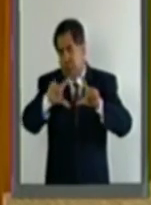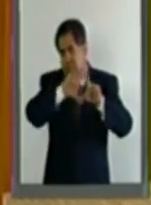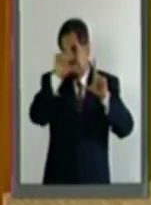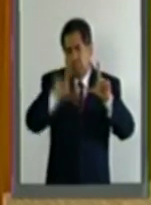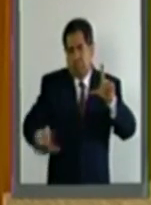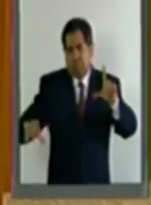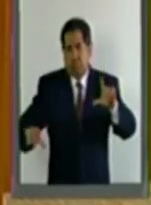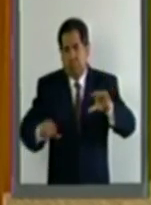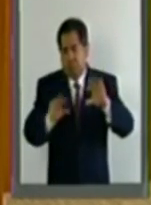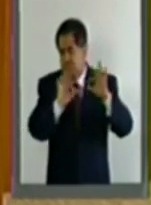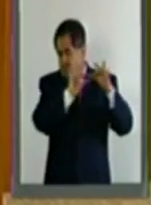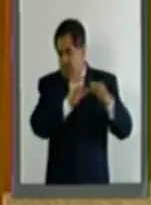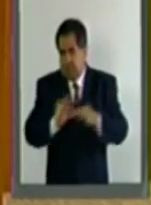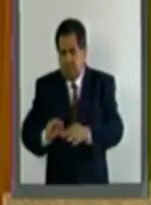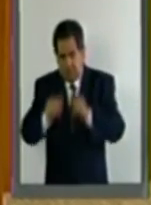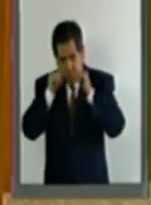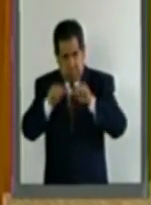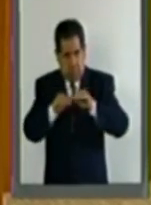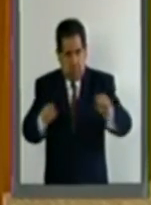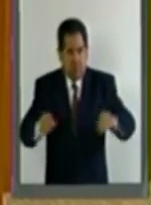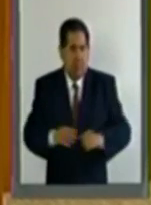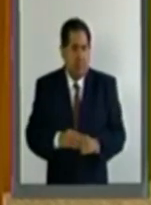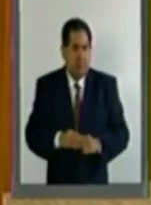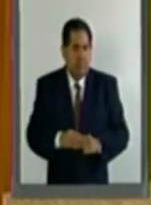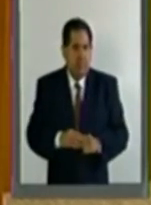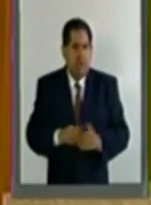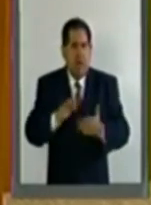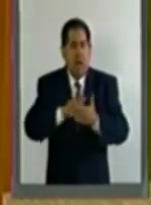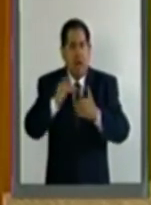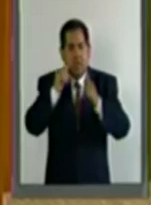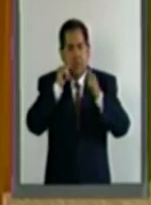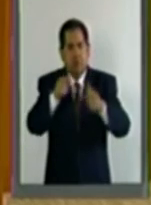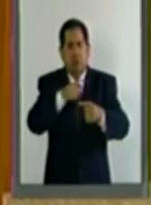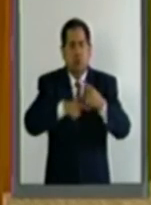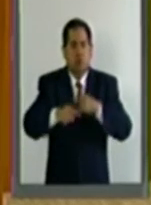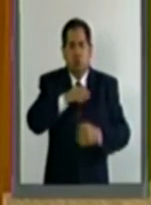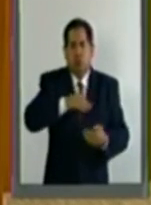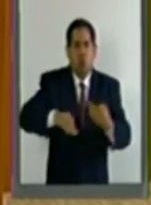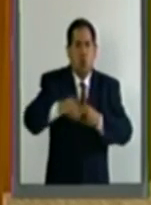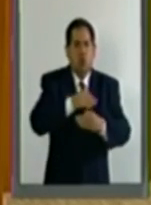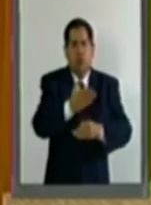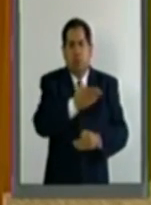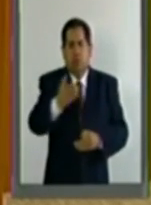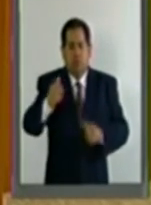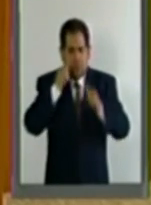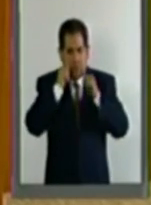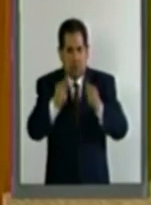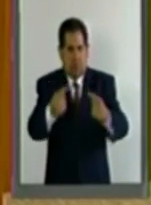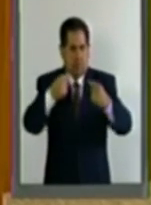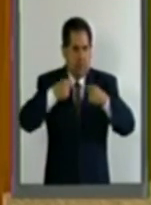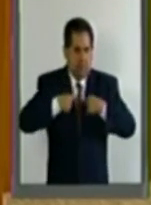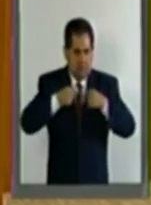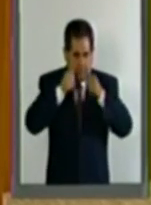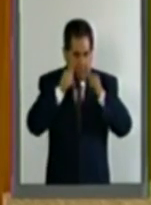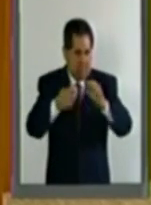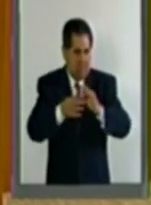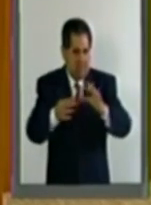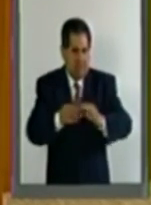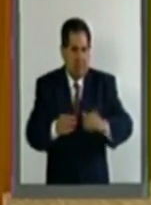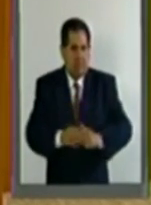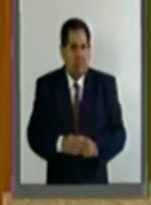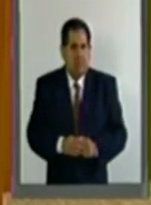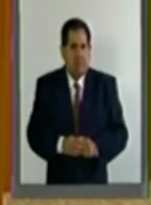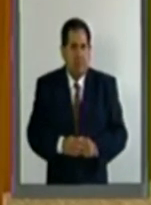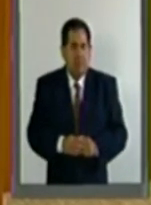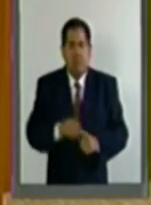los estados de la Unión. Agradezco a todas y a todos ustedes la atención que me han prestado y